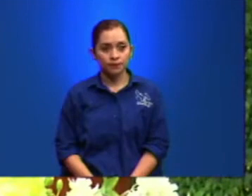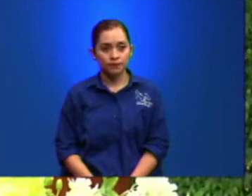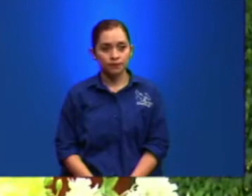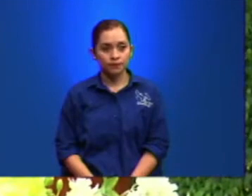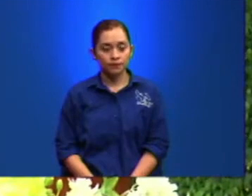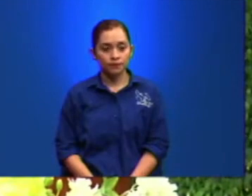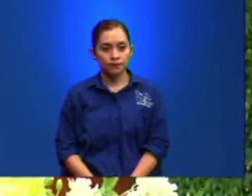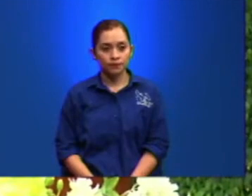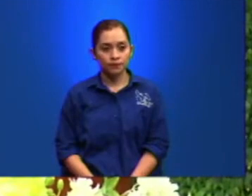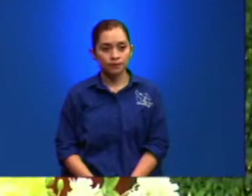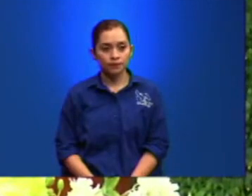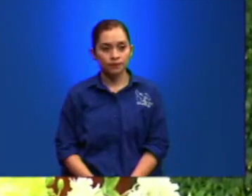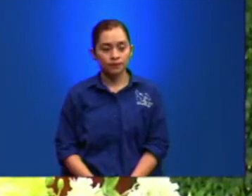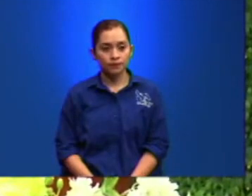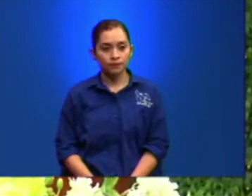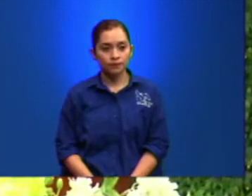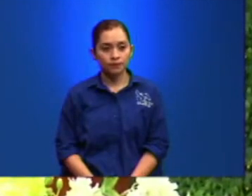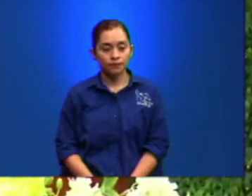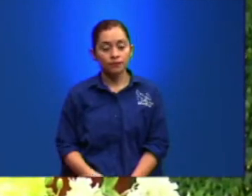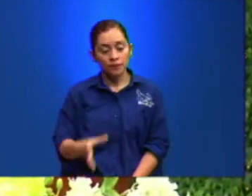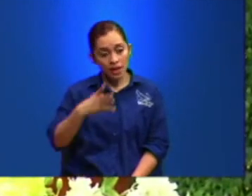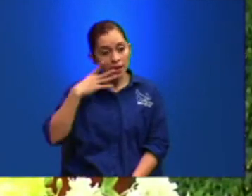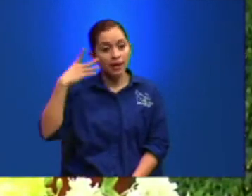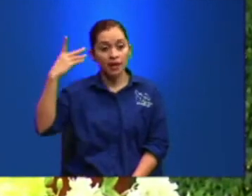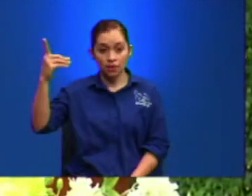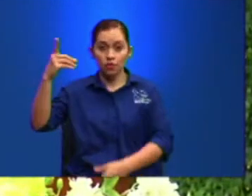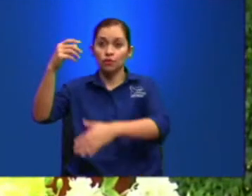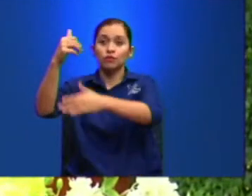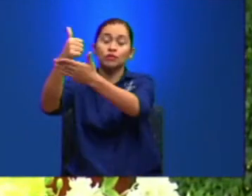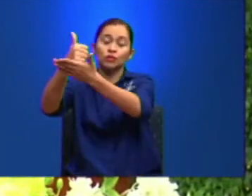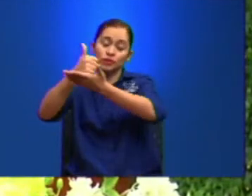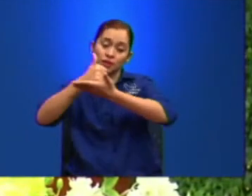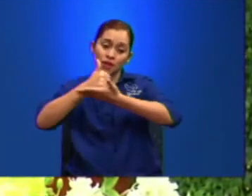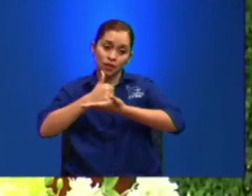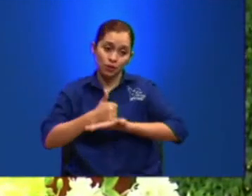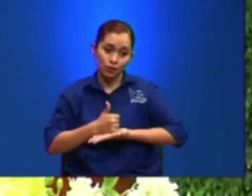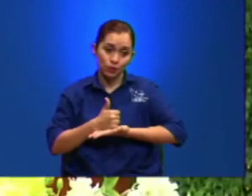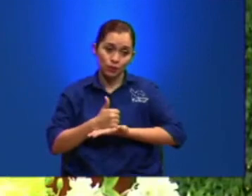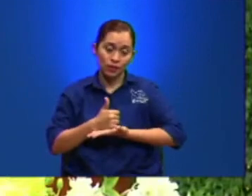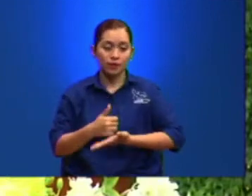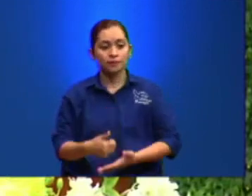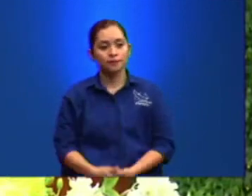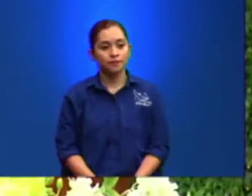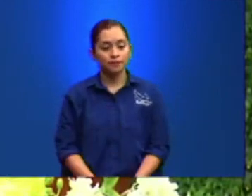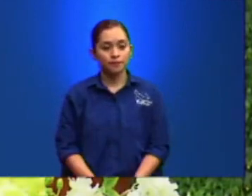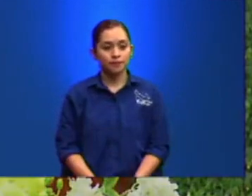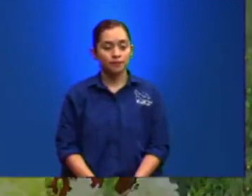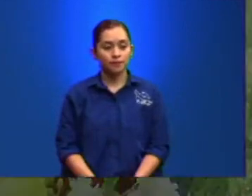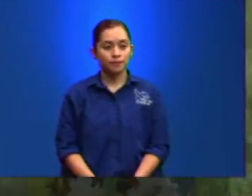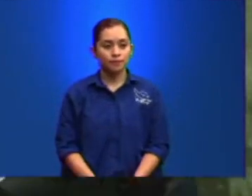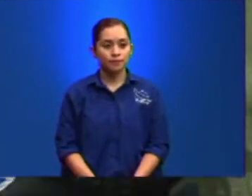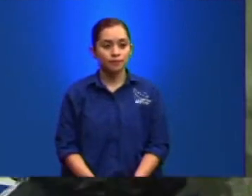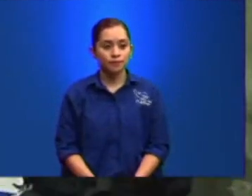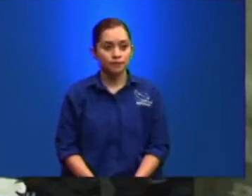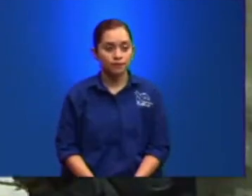verdad y que dios nos ayude bueno tengo otro montón aquí